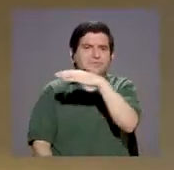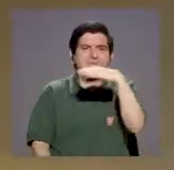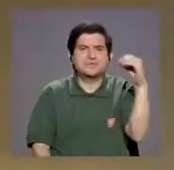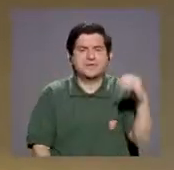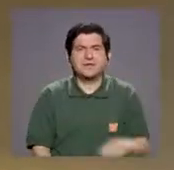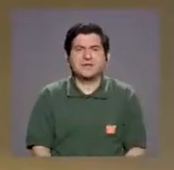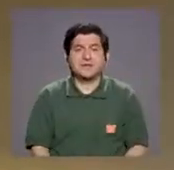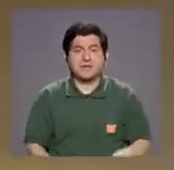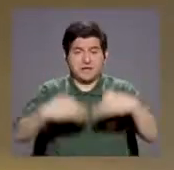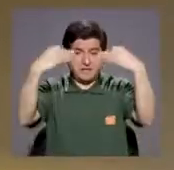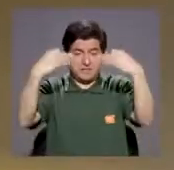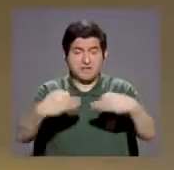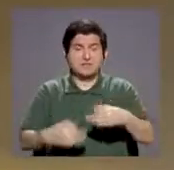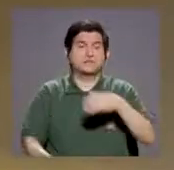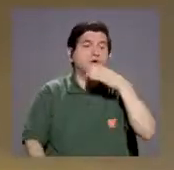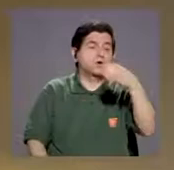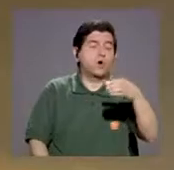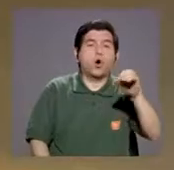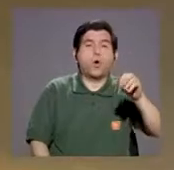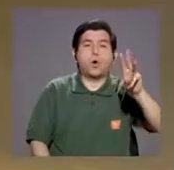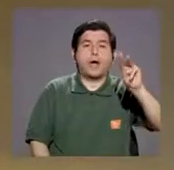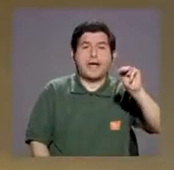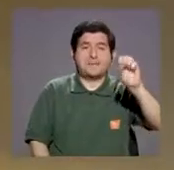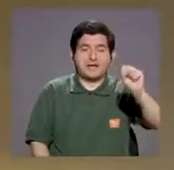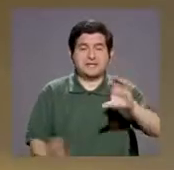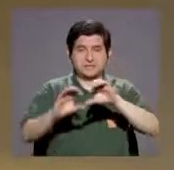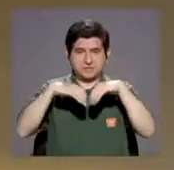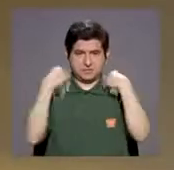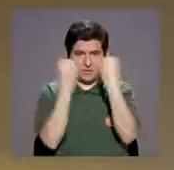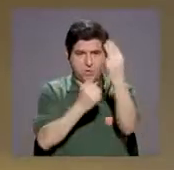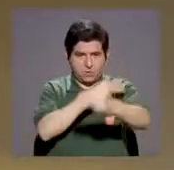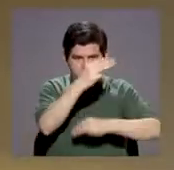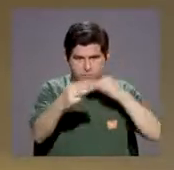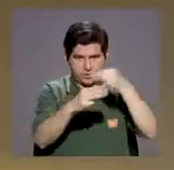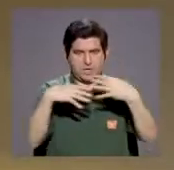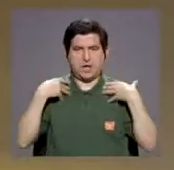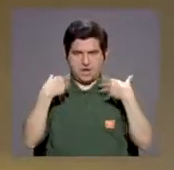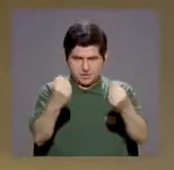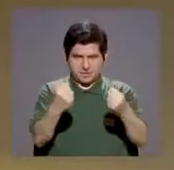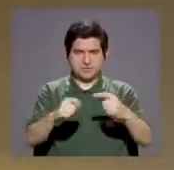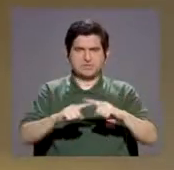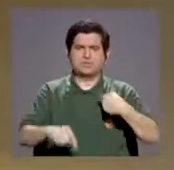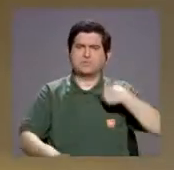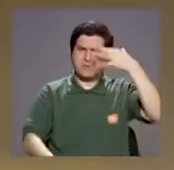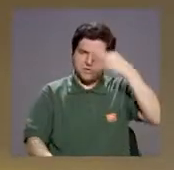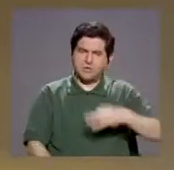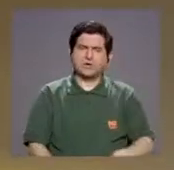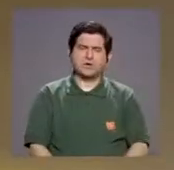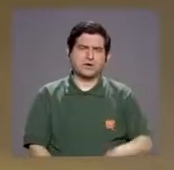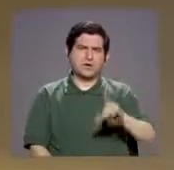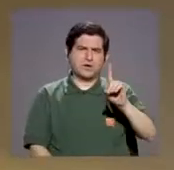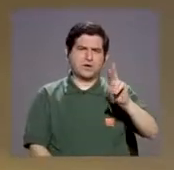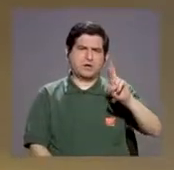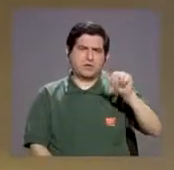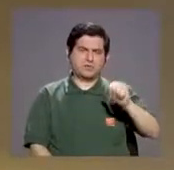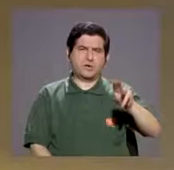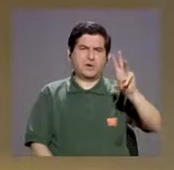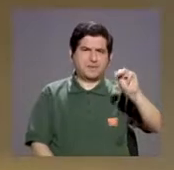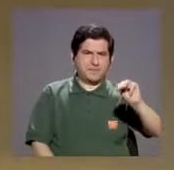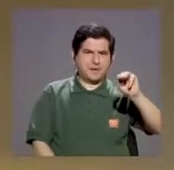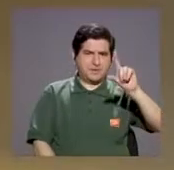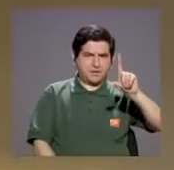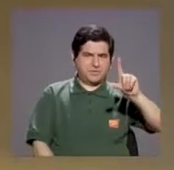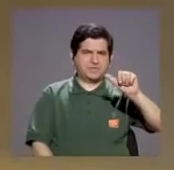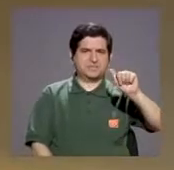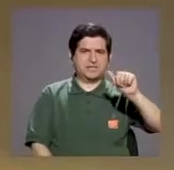medidas que sugieren la ms pero yo creo doctora que el tema de